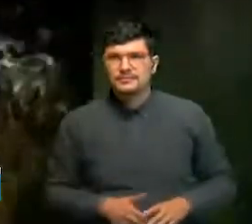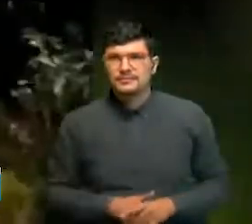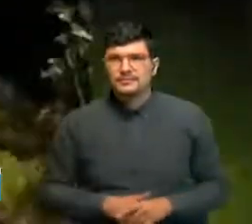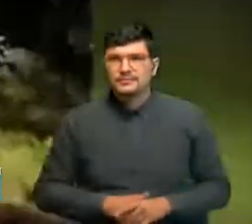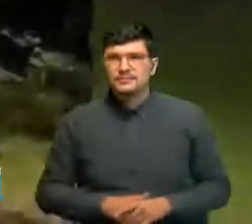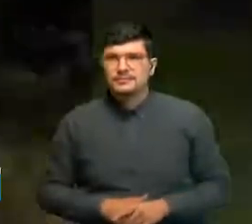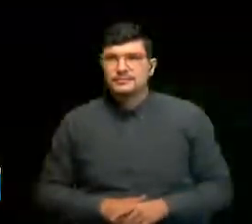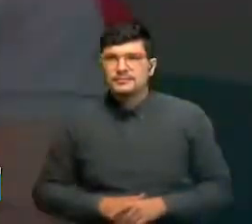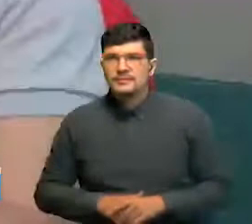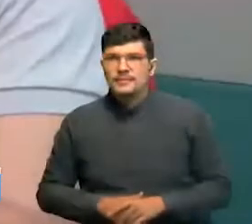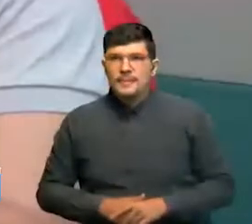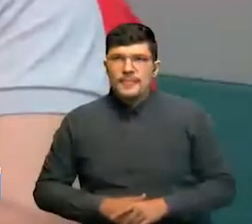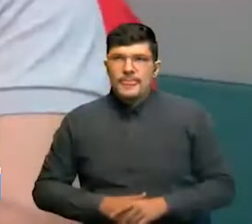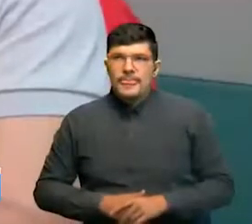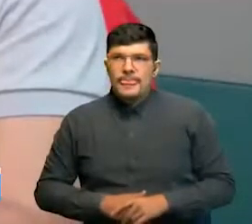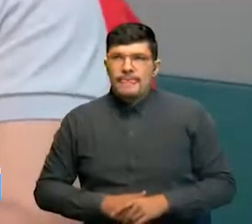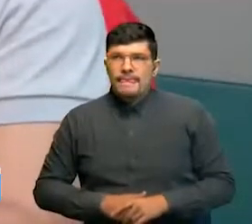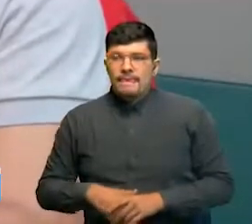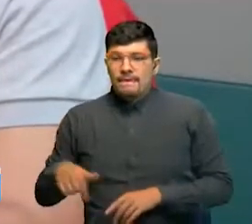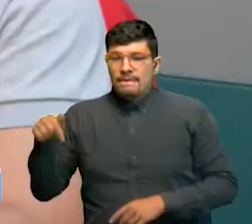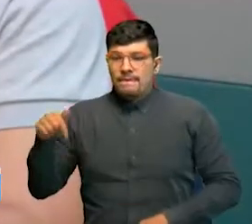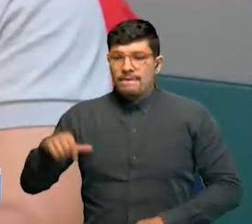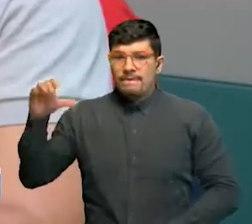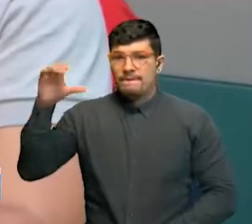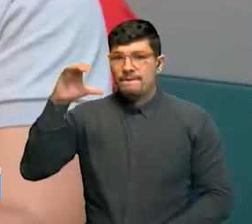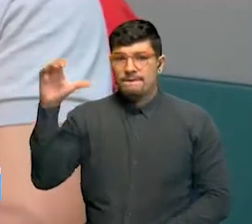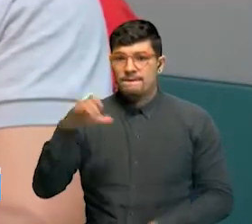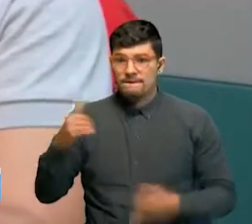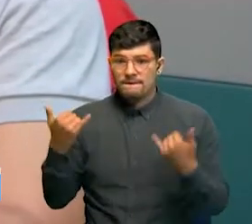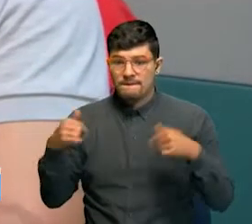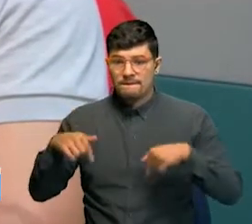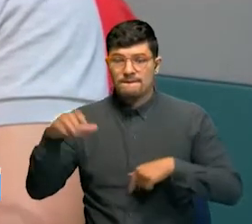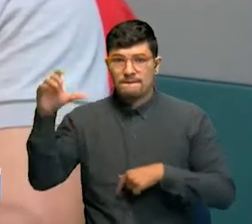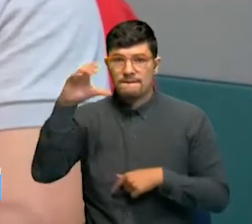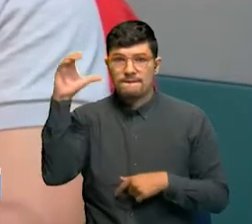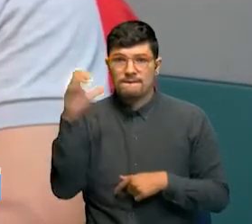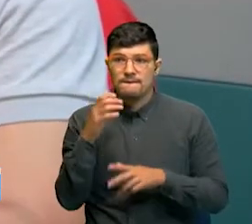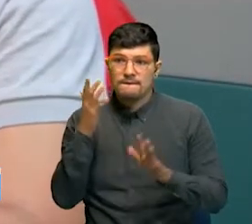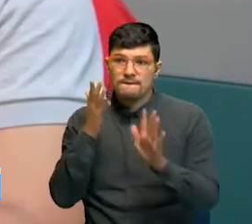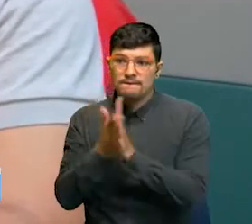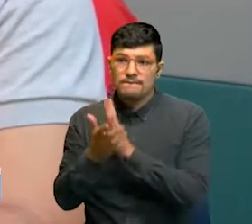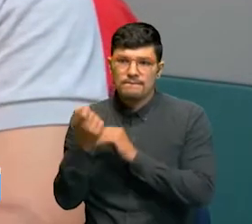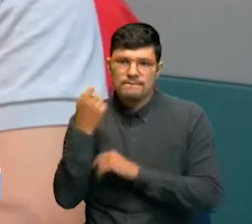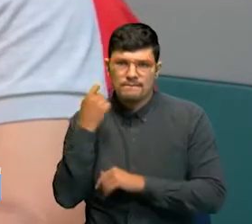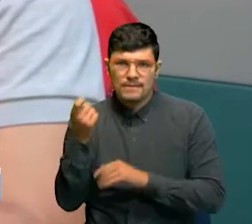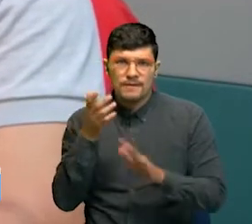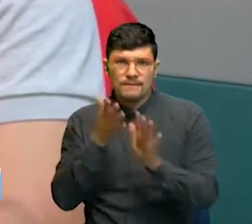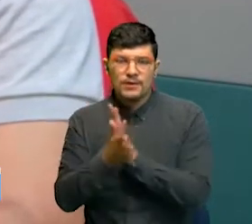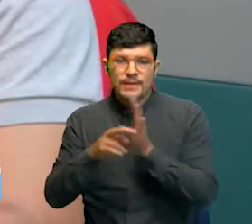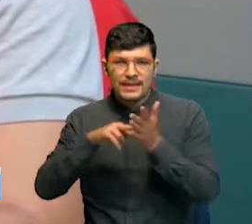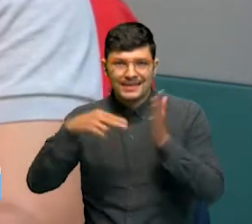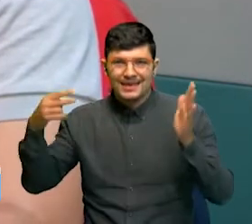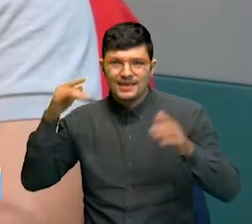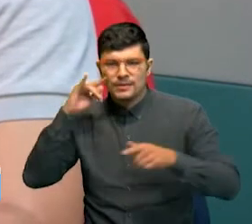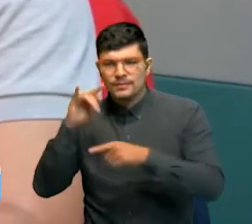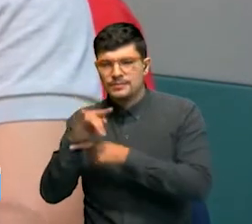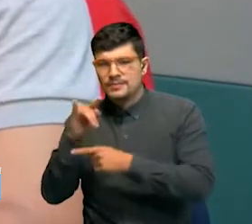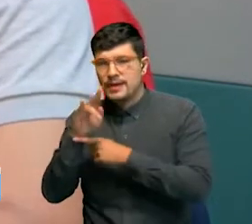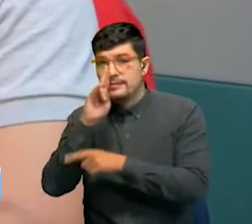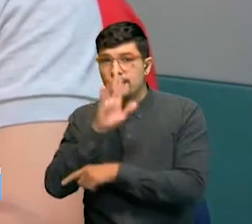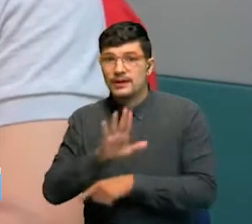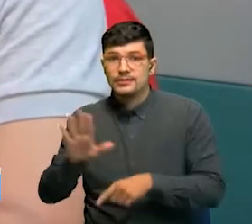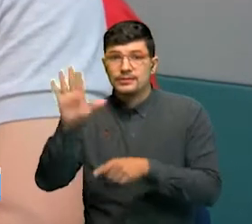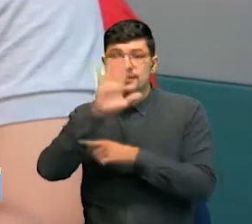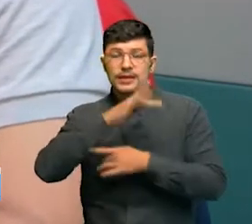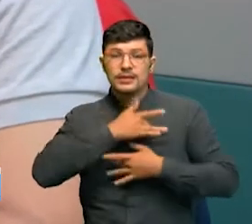Ahora, en términos de Colombia, que no tenemos información, digamos, latente, reciente, por un informe técnico del Observatorio Nacional de Salud